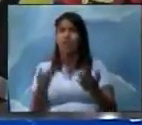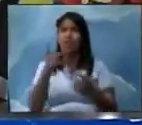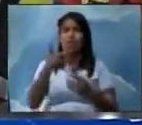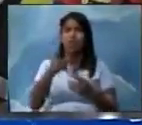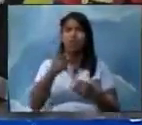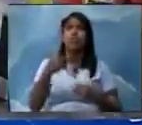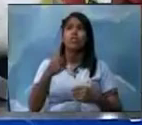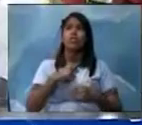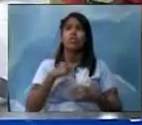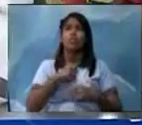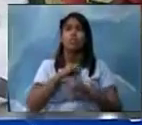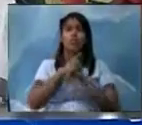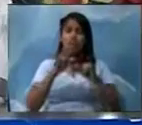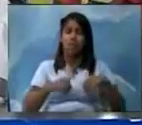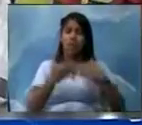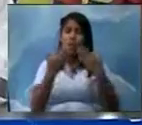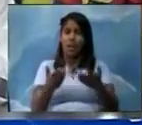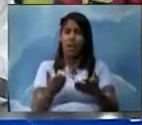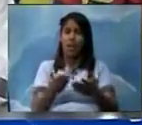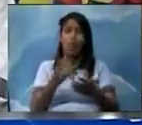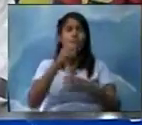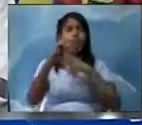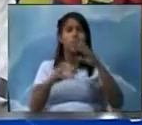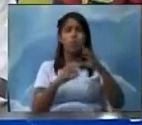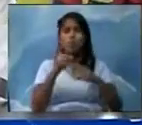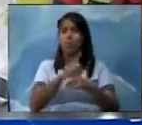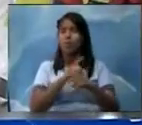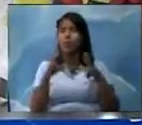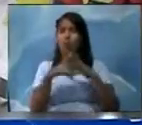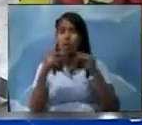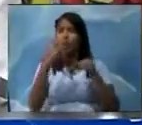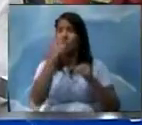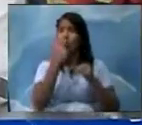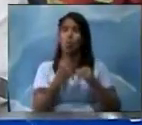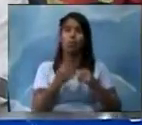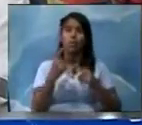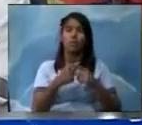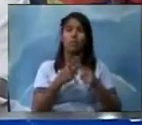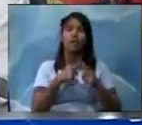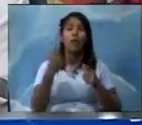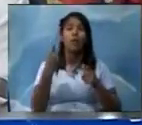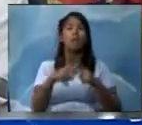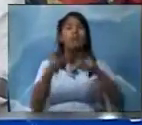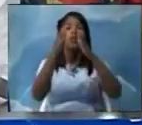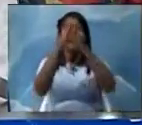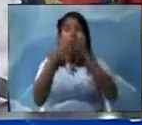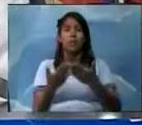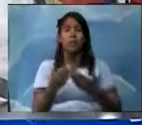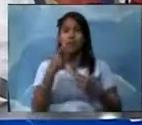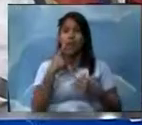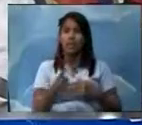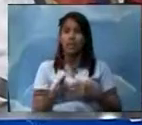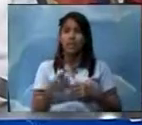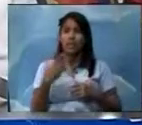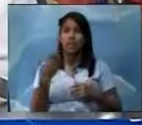resuelto yo le habría resuelto el problema a los pobres Ah pero la Biblia dice que él